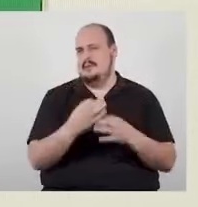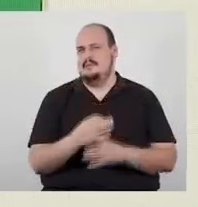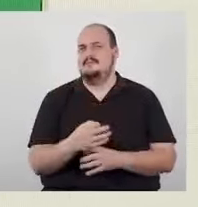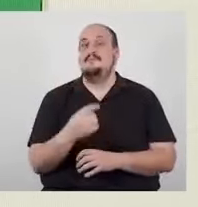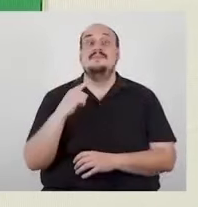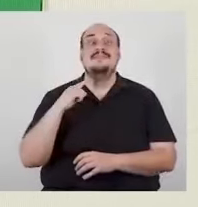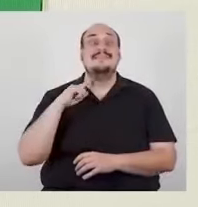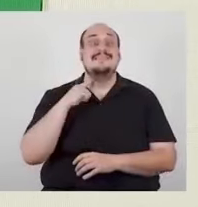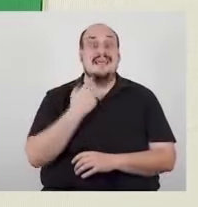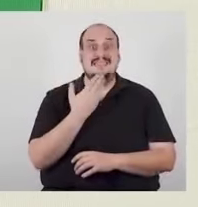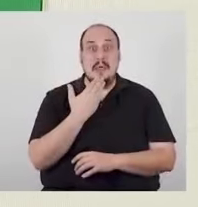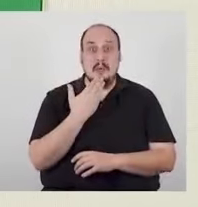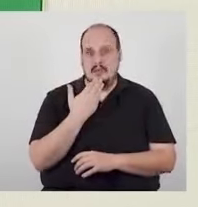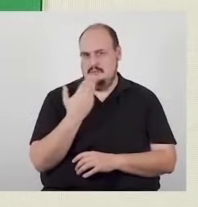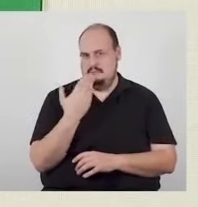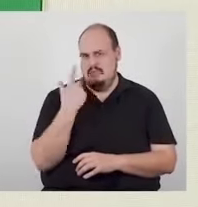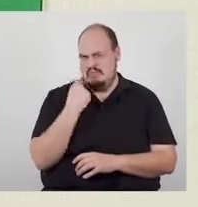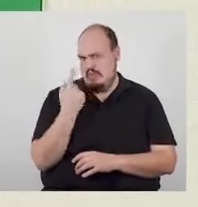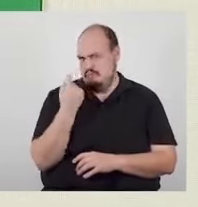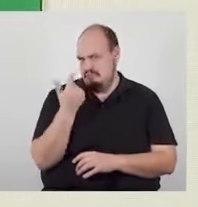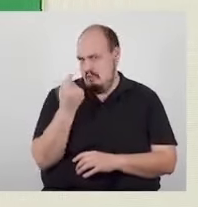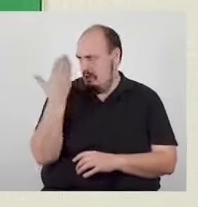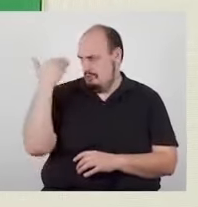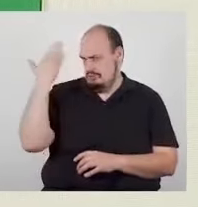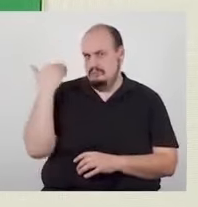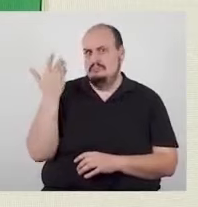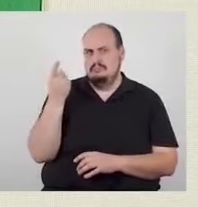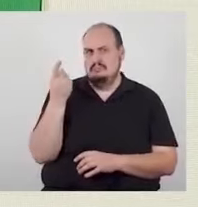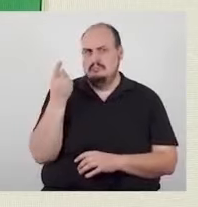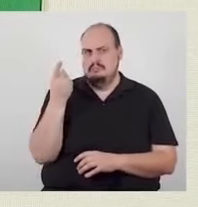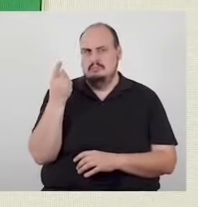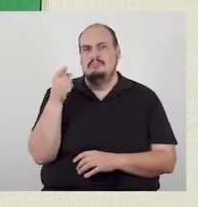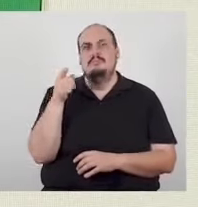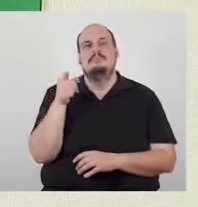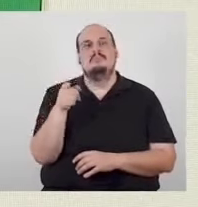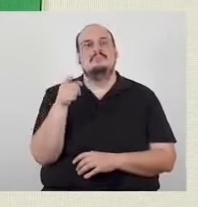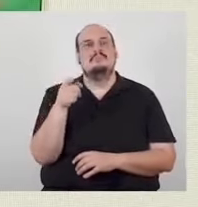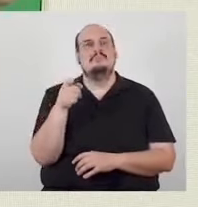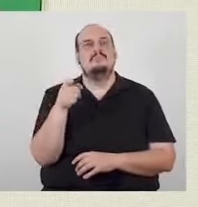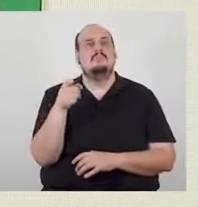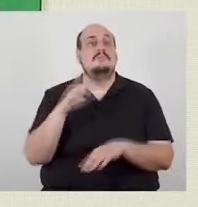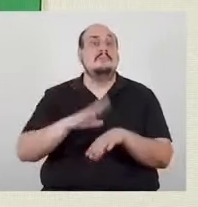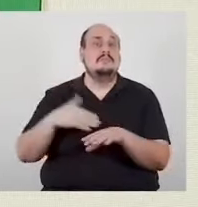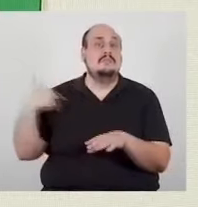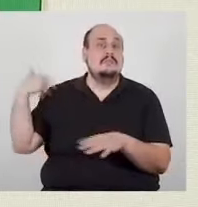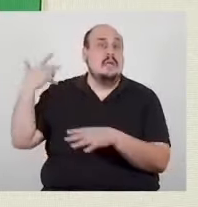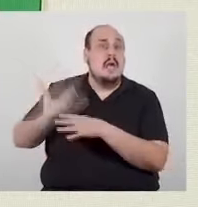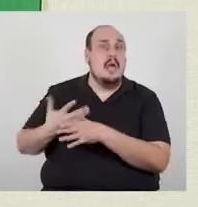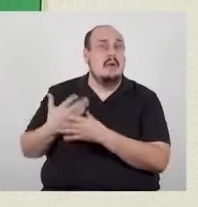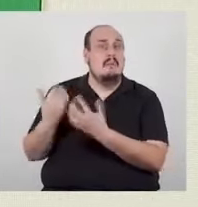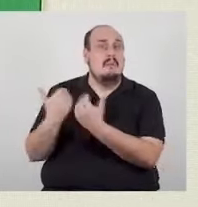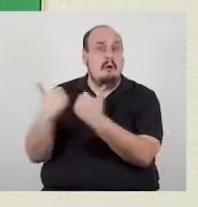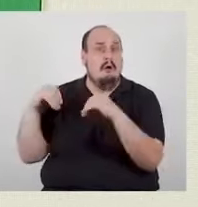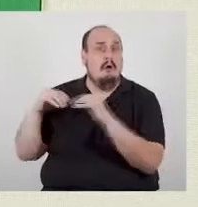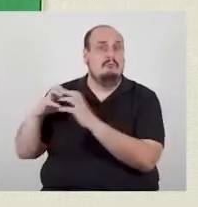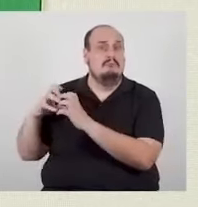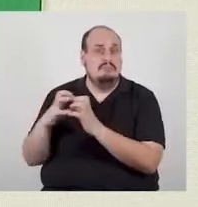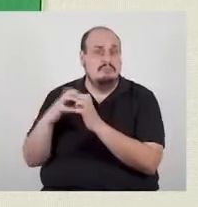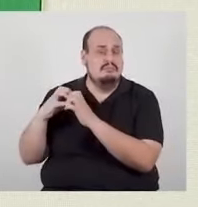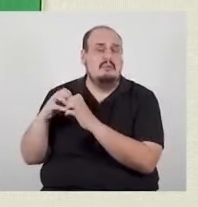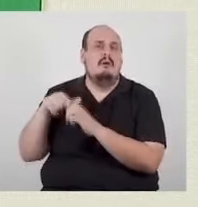el 13 de abril, se, de alguna manera, formó parte durante mucho tiempo de un debate, pero hoy ya es ley.